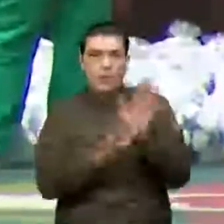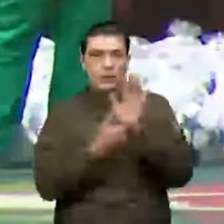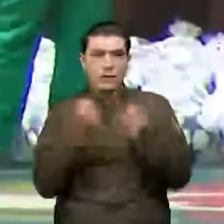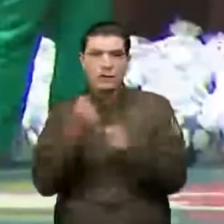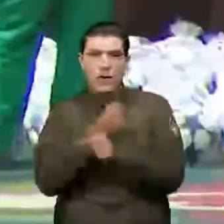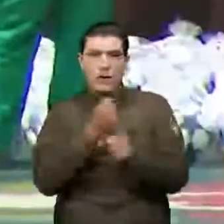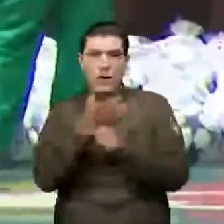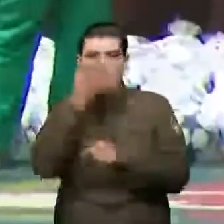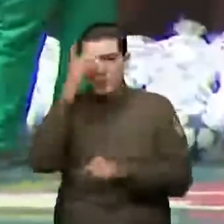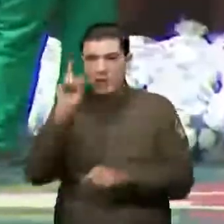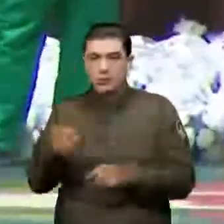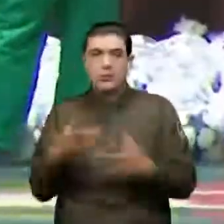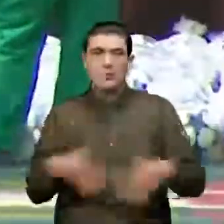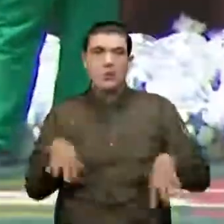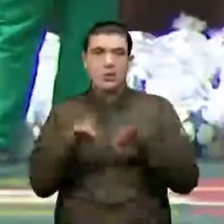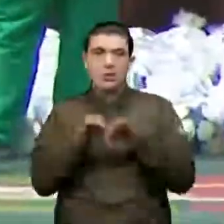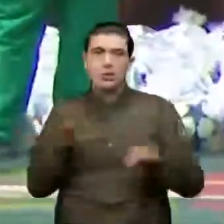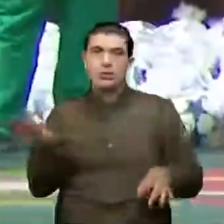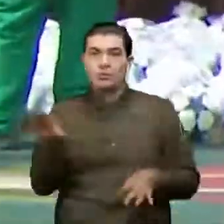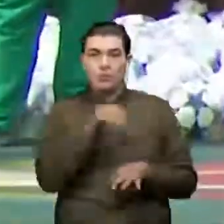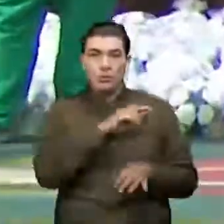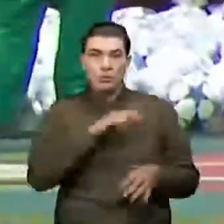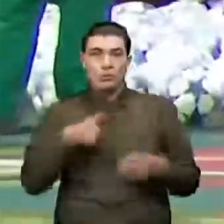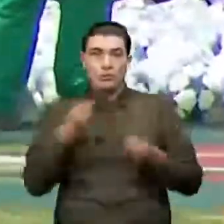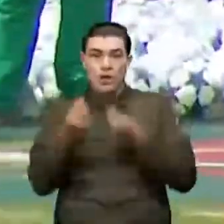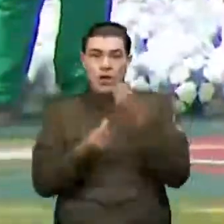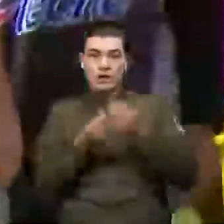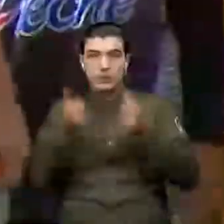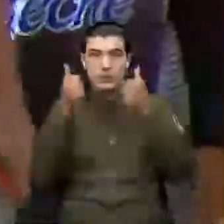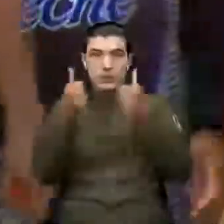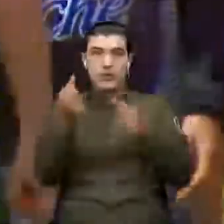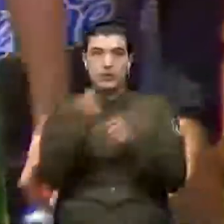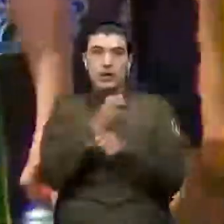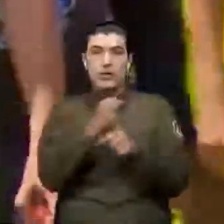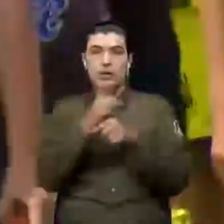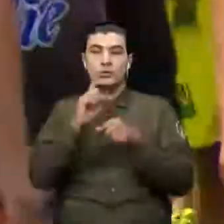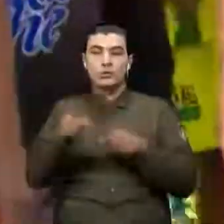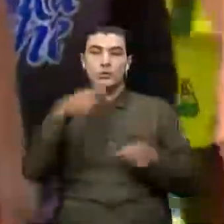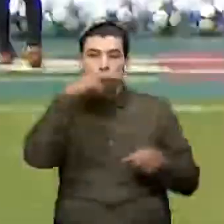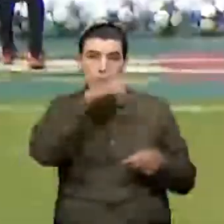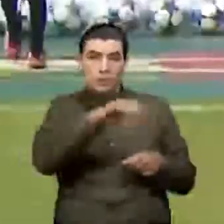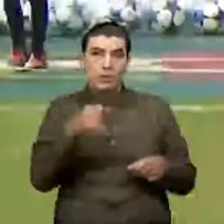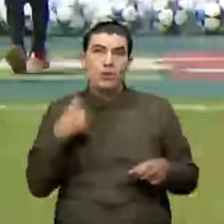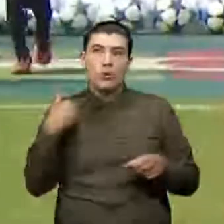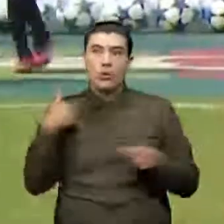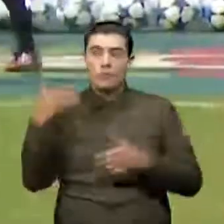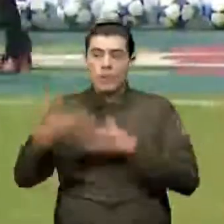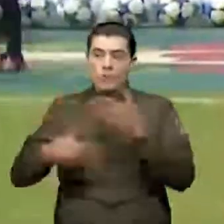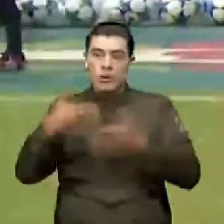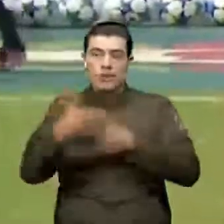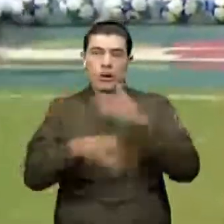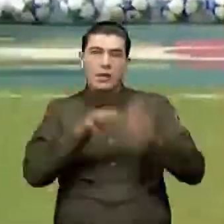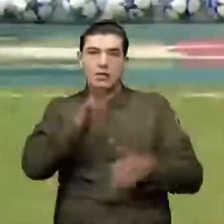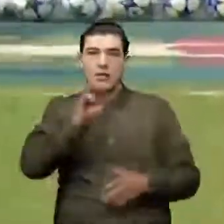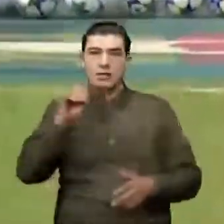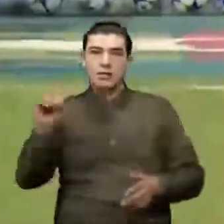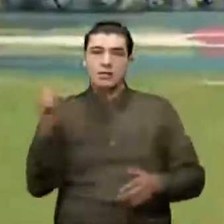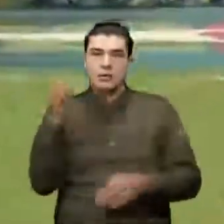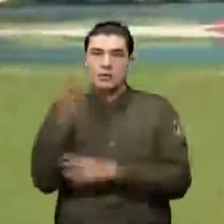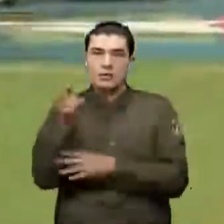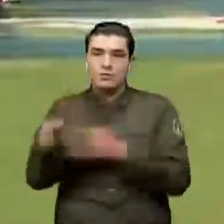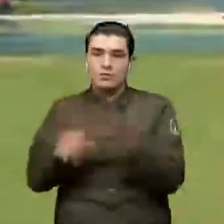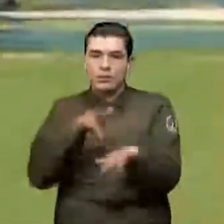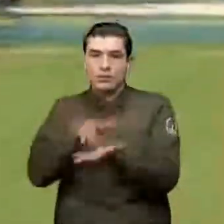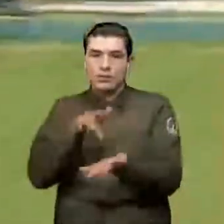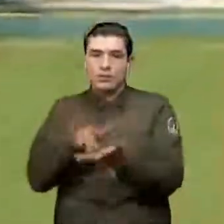esa es la filosofía de todo esto. Si hacemos un buen trabajo en divisiones menores, van a estar los chicos más adelante. Son más de 300 clubes que participan en los torneos